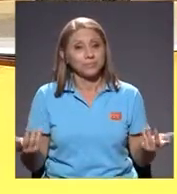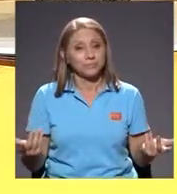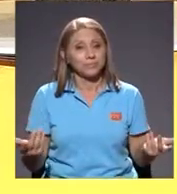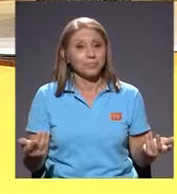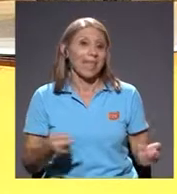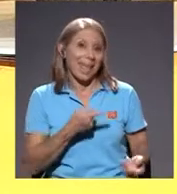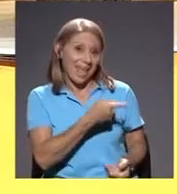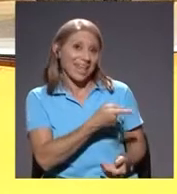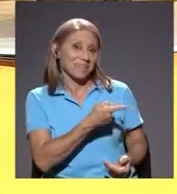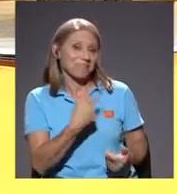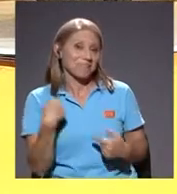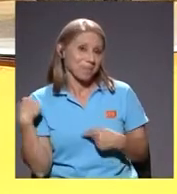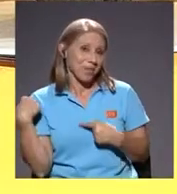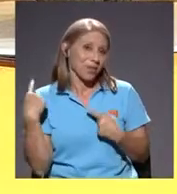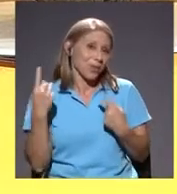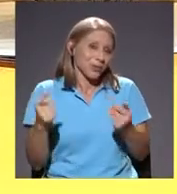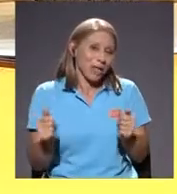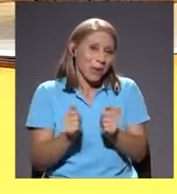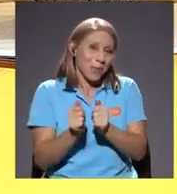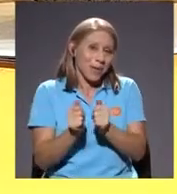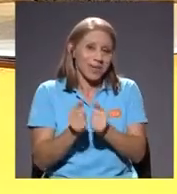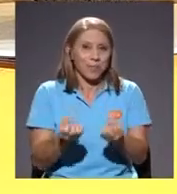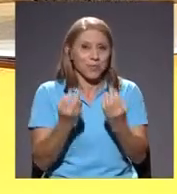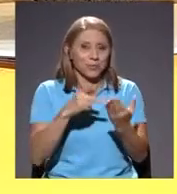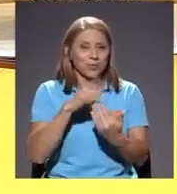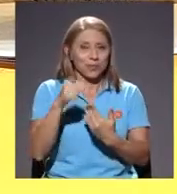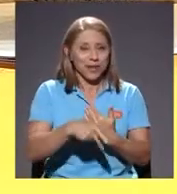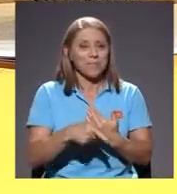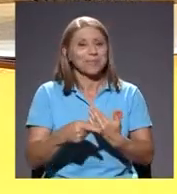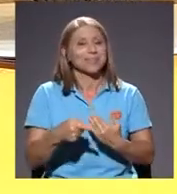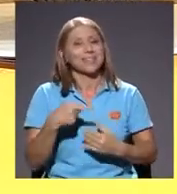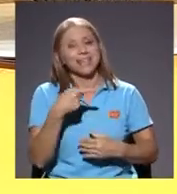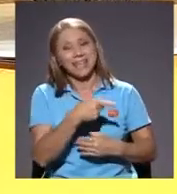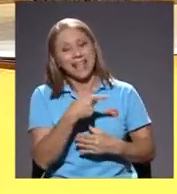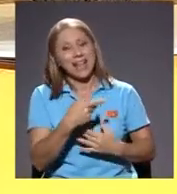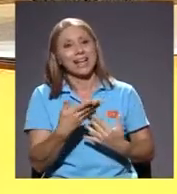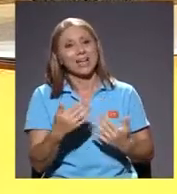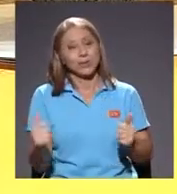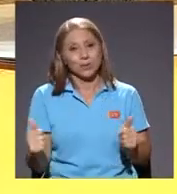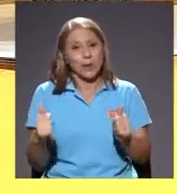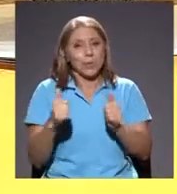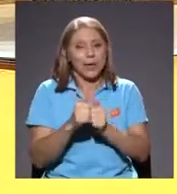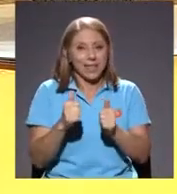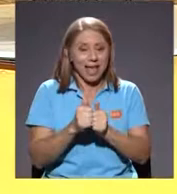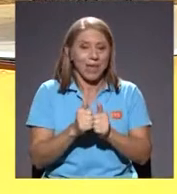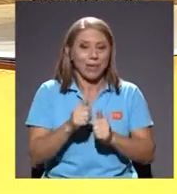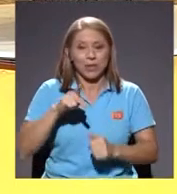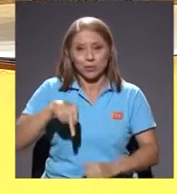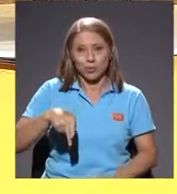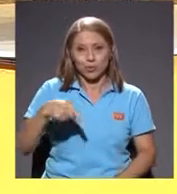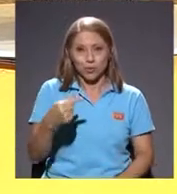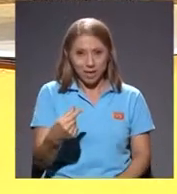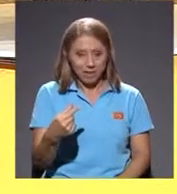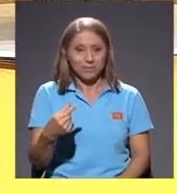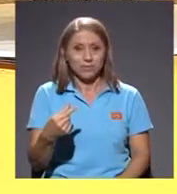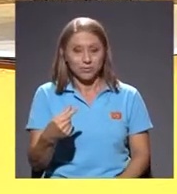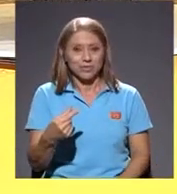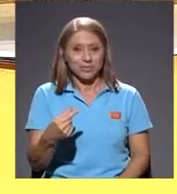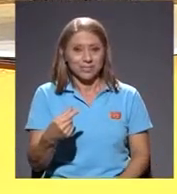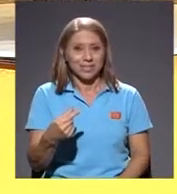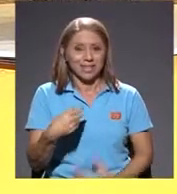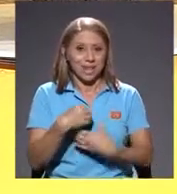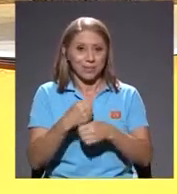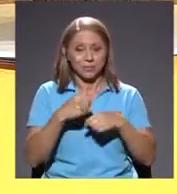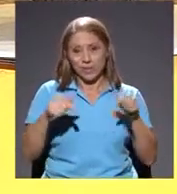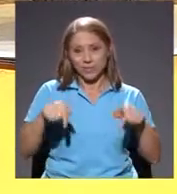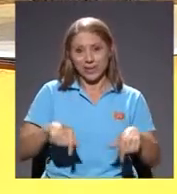el los acompañado por lo menos en muchos programas de estos y nos acompañado en los posgrados que hemos